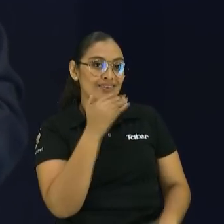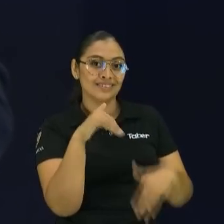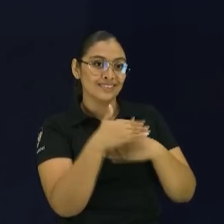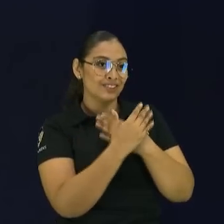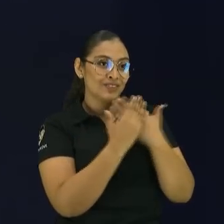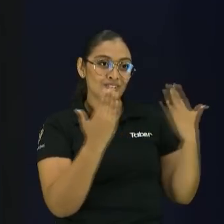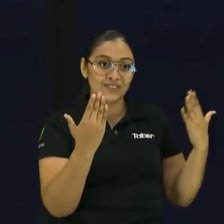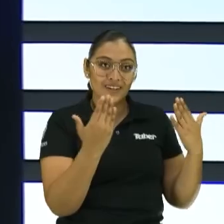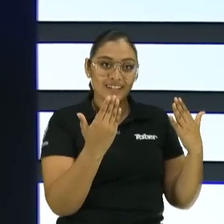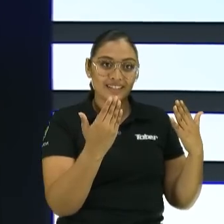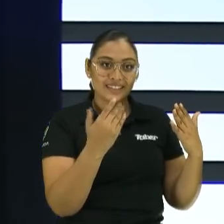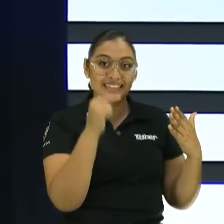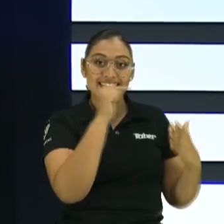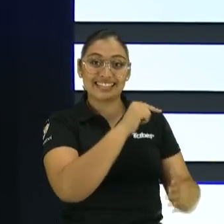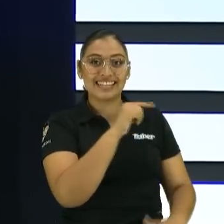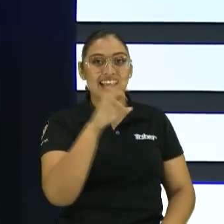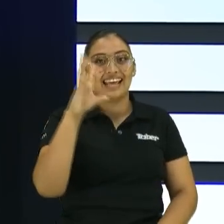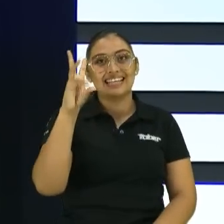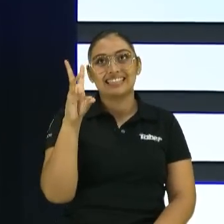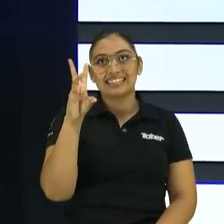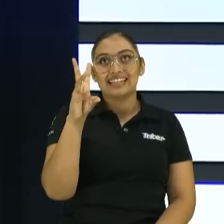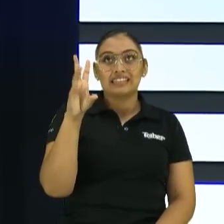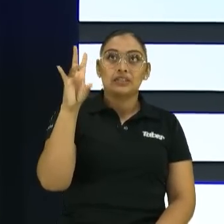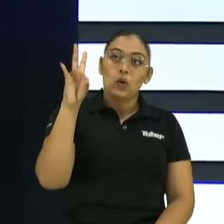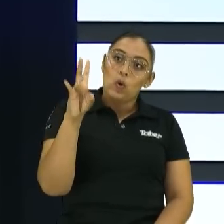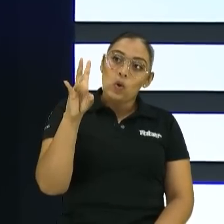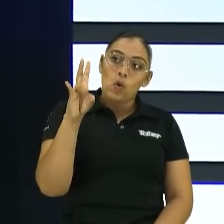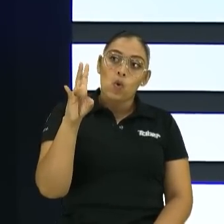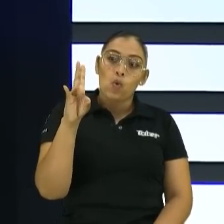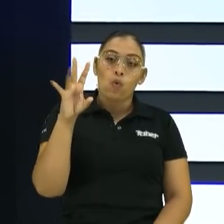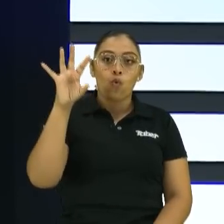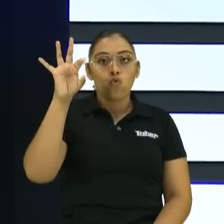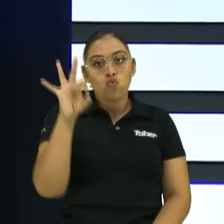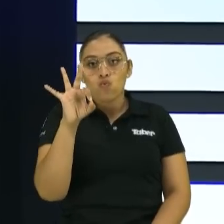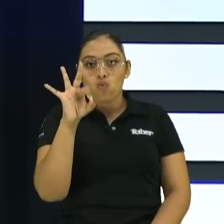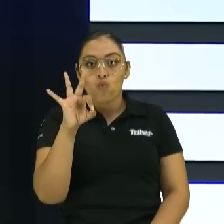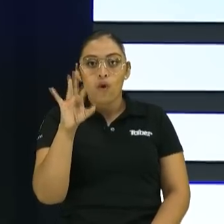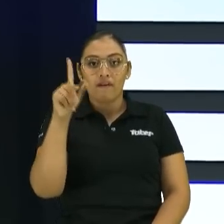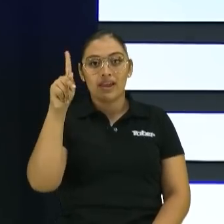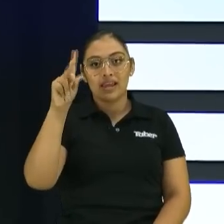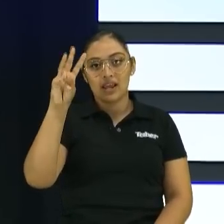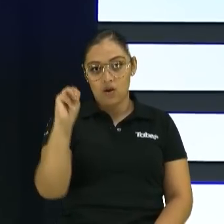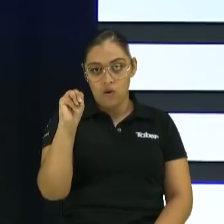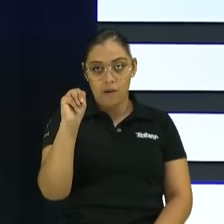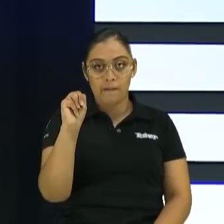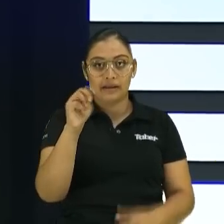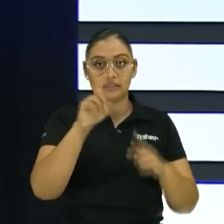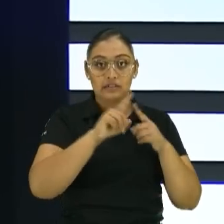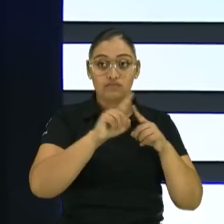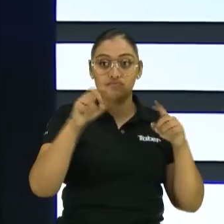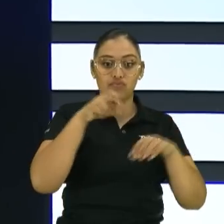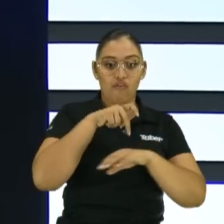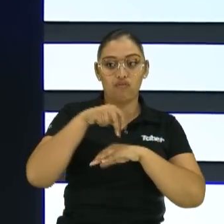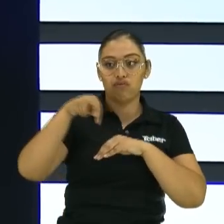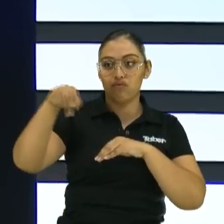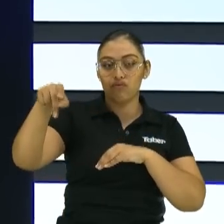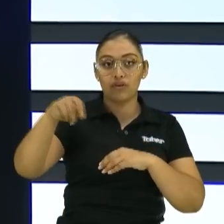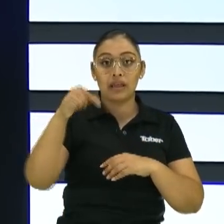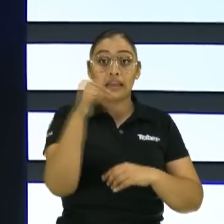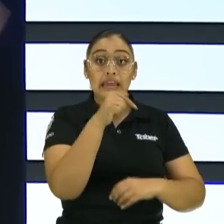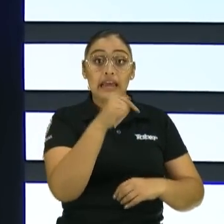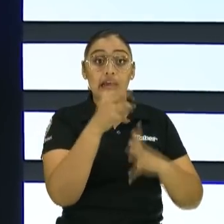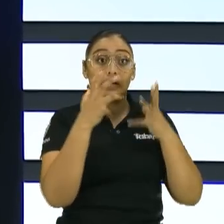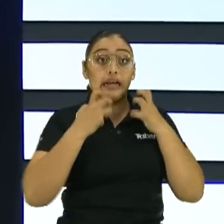potable para llegar a la odisea pasaba más de seis ocho nueve kilómetros para poder llegar y cuando los querían abatir lo que hacían era cortar el agua